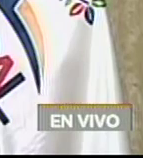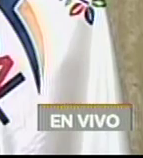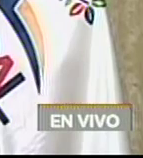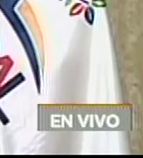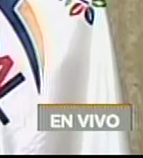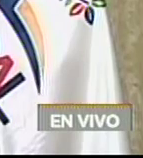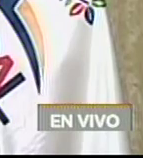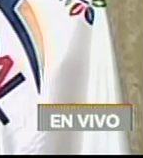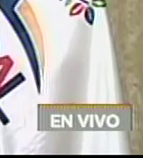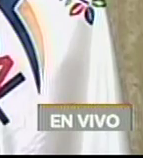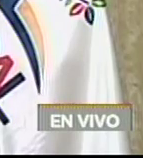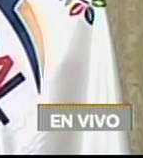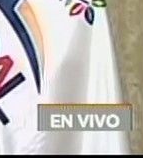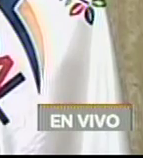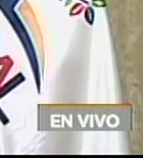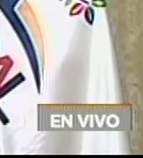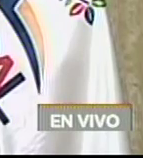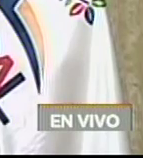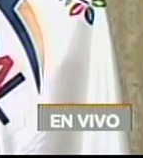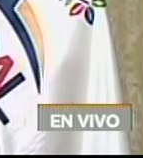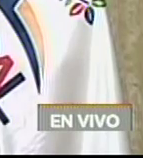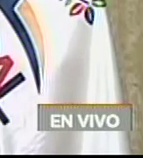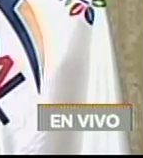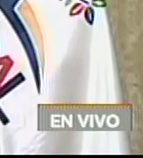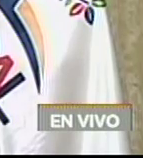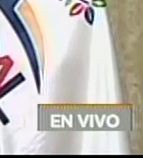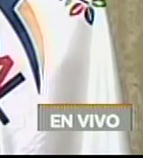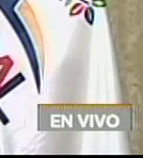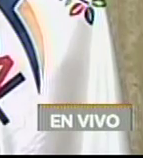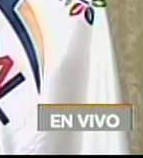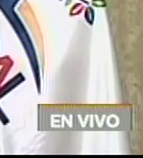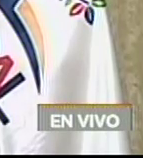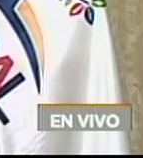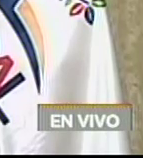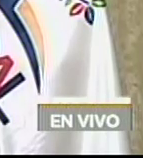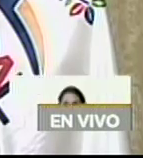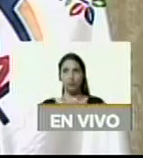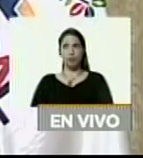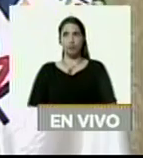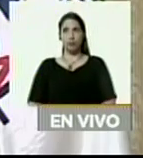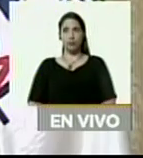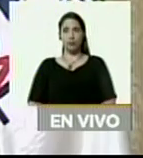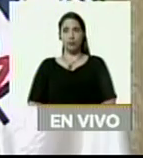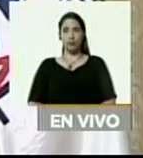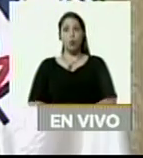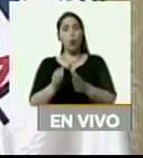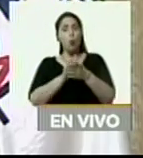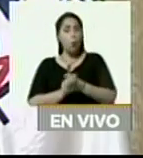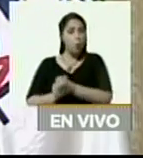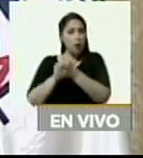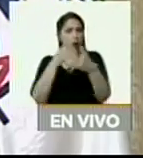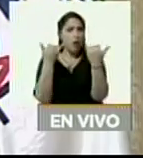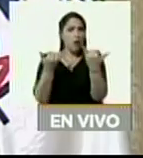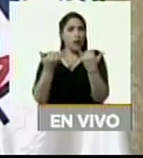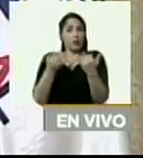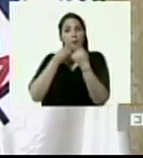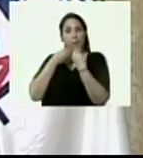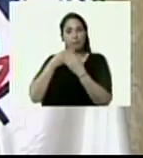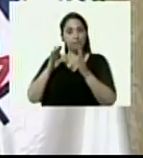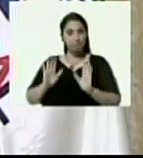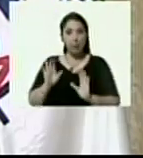superar como las superamos en este momento histórico uniéndonos uniéndonos y bueno hay